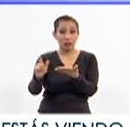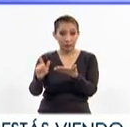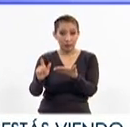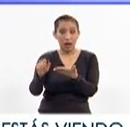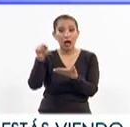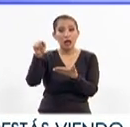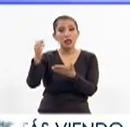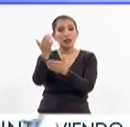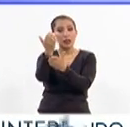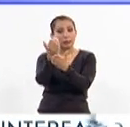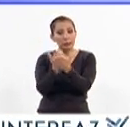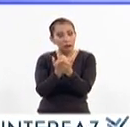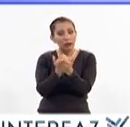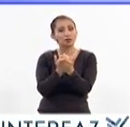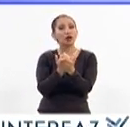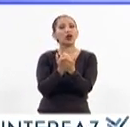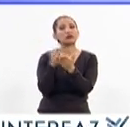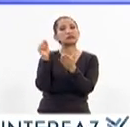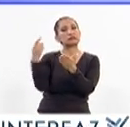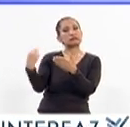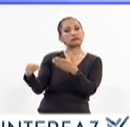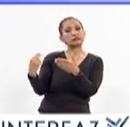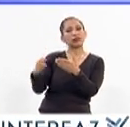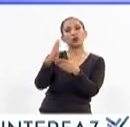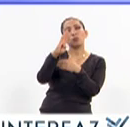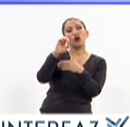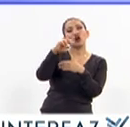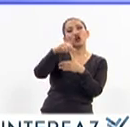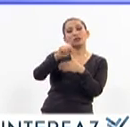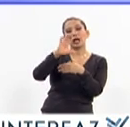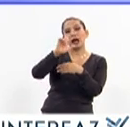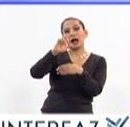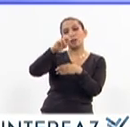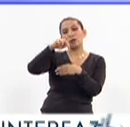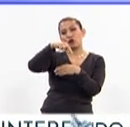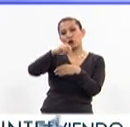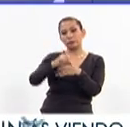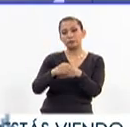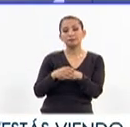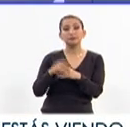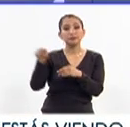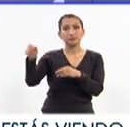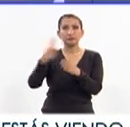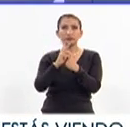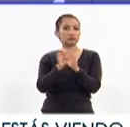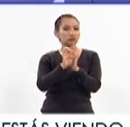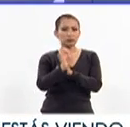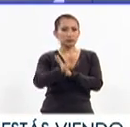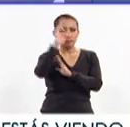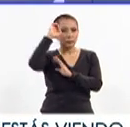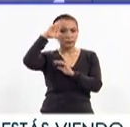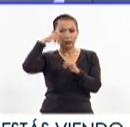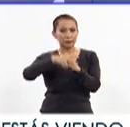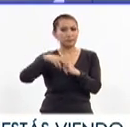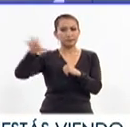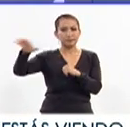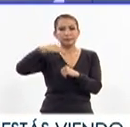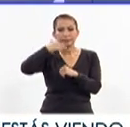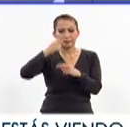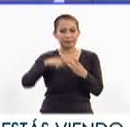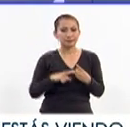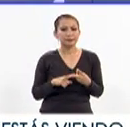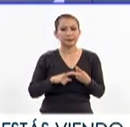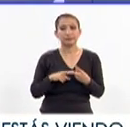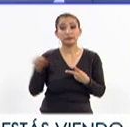limpias y la reducción en lo que se llamaba bonos de carbono. En países como Europa, por ejemplo, en